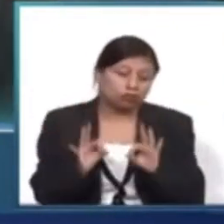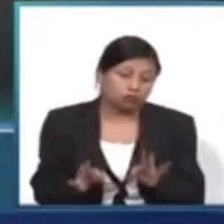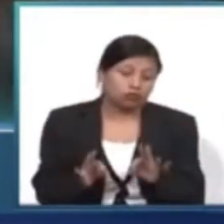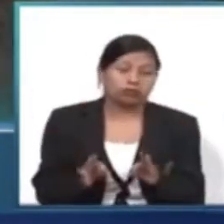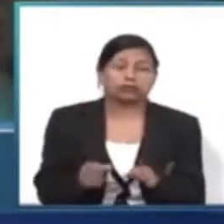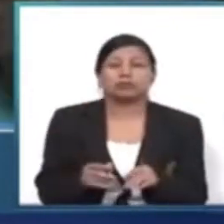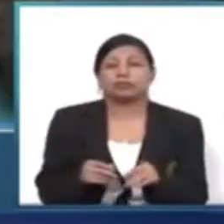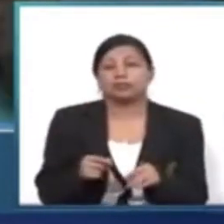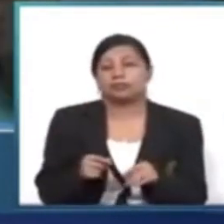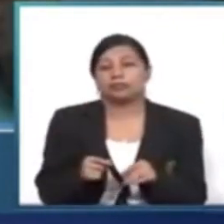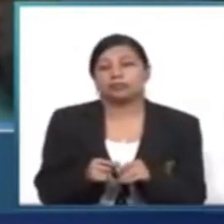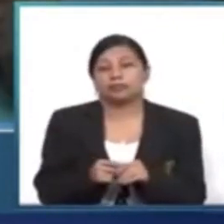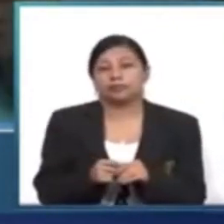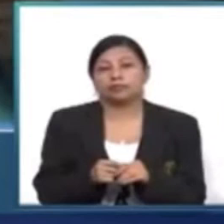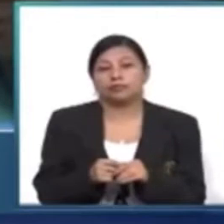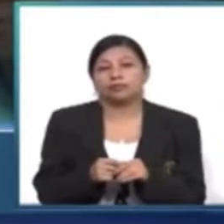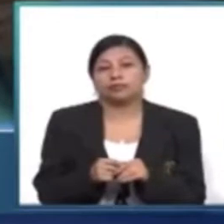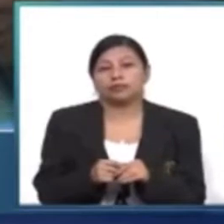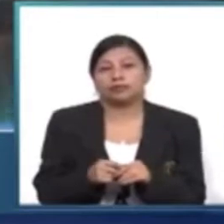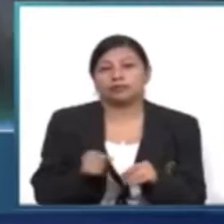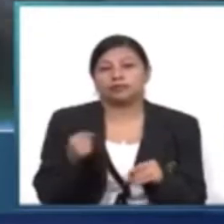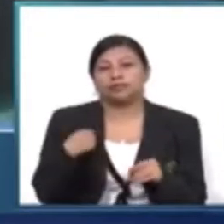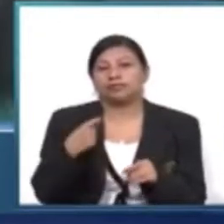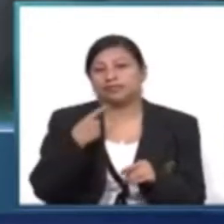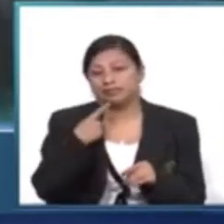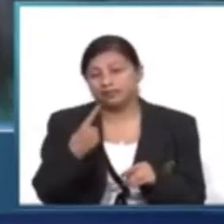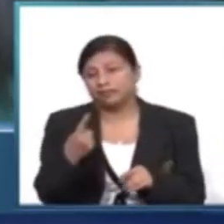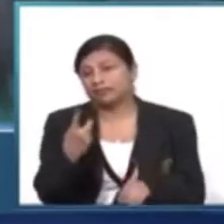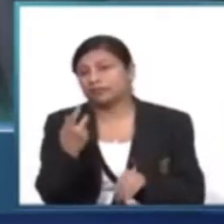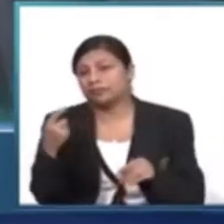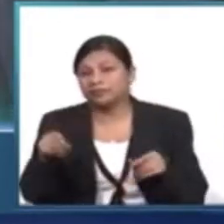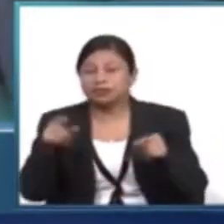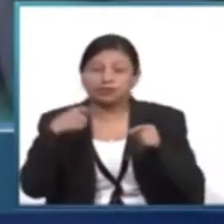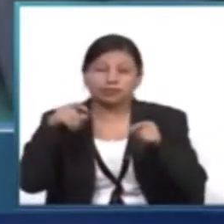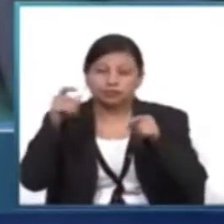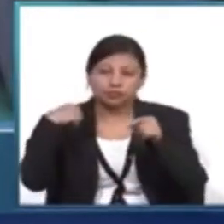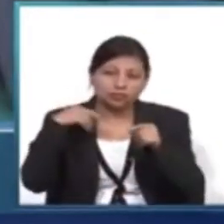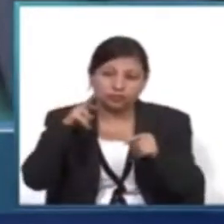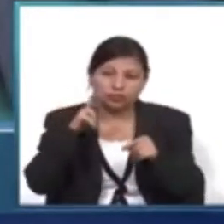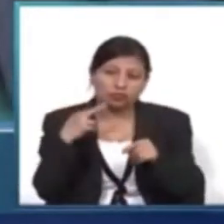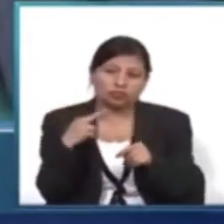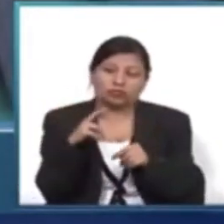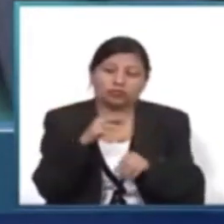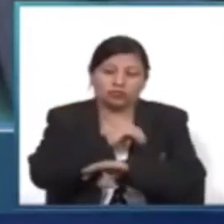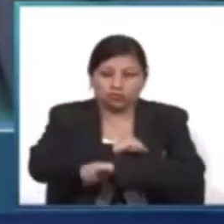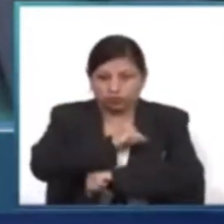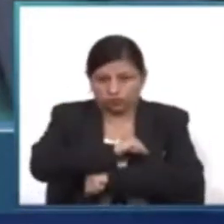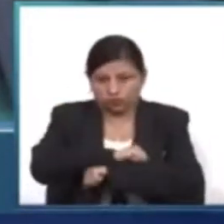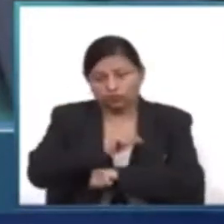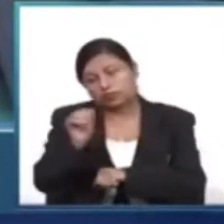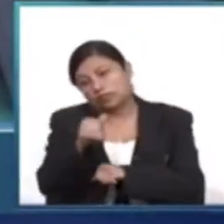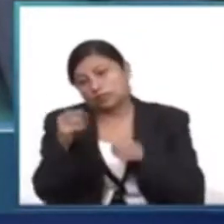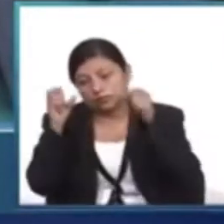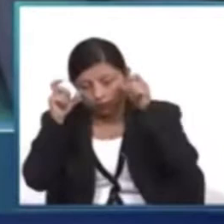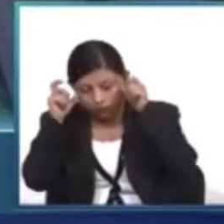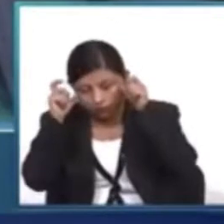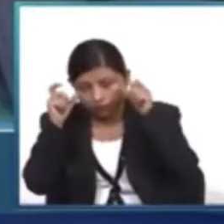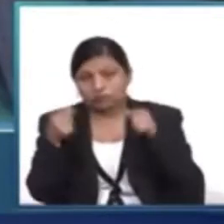con la vacuna. Estoy exagerando con la rusa o la china porque esta no lleva cadena de frío. Entonces sí me